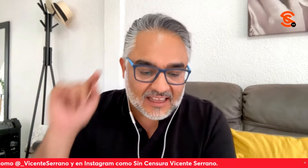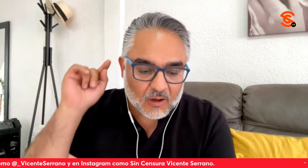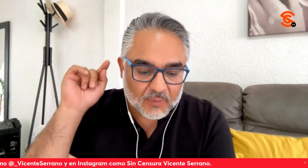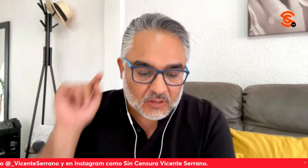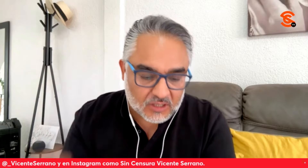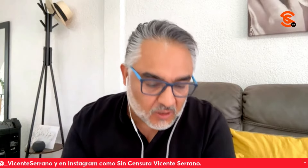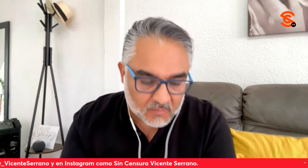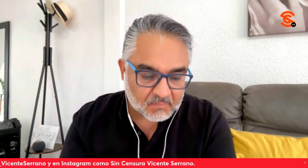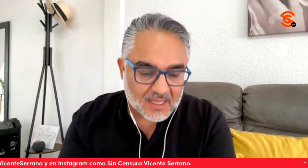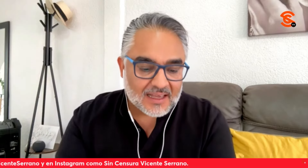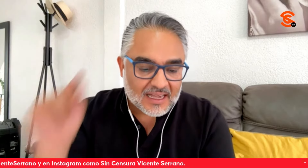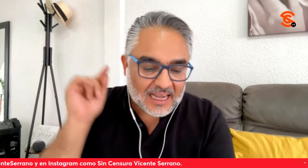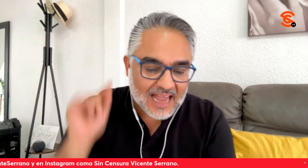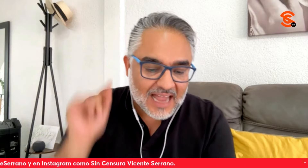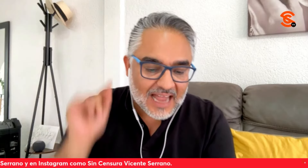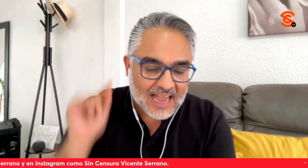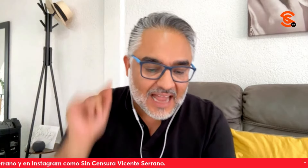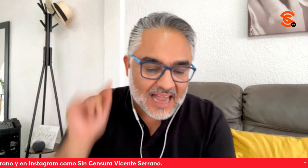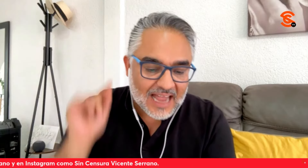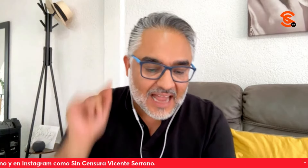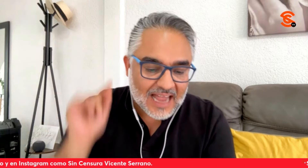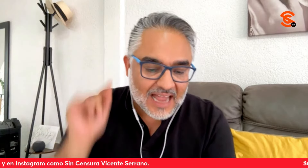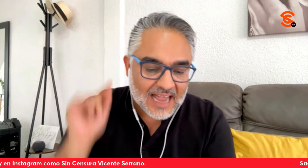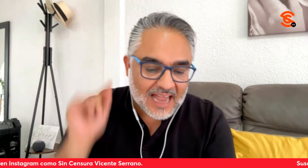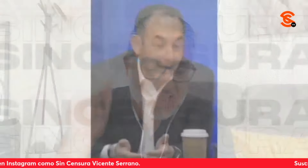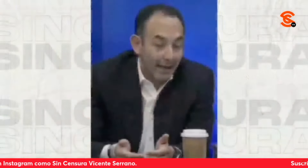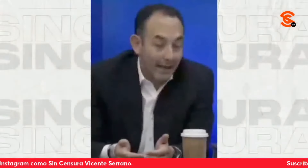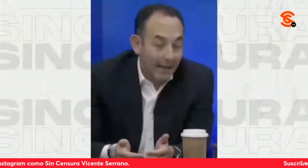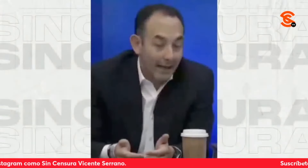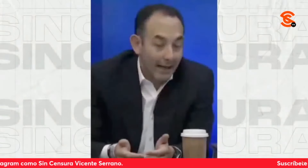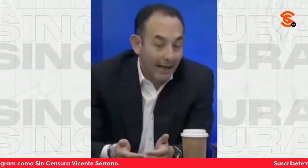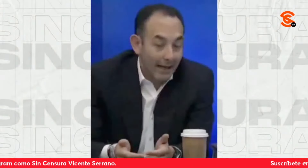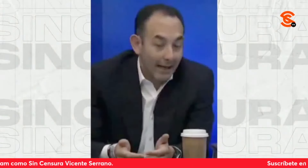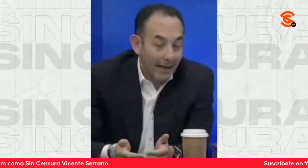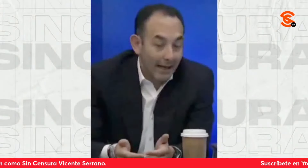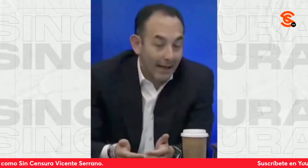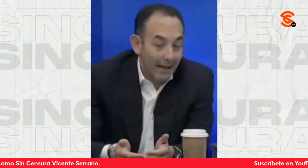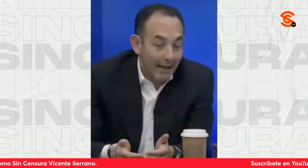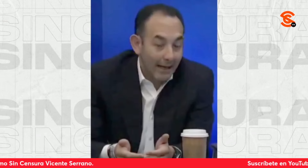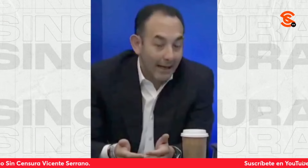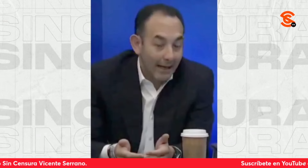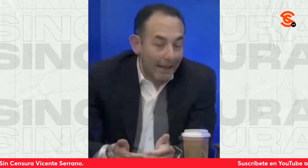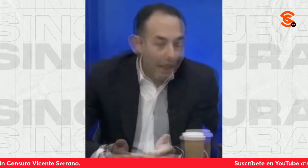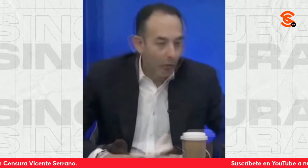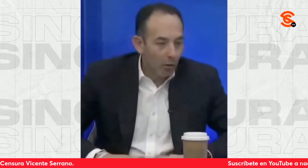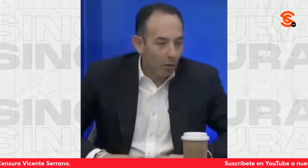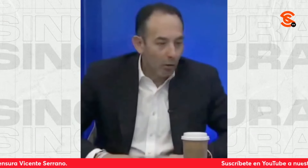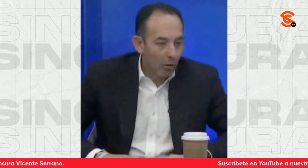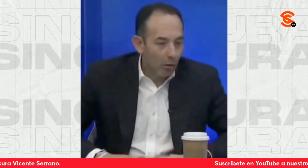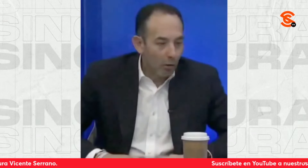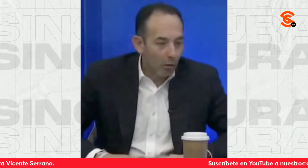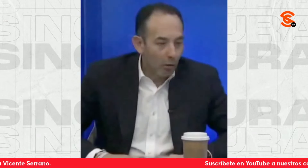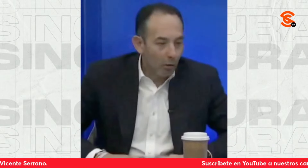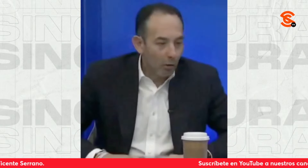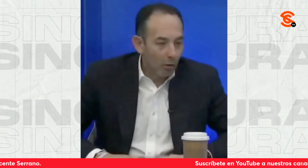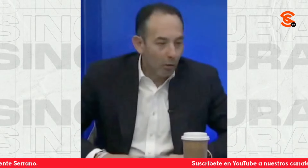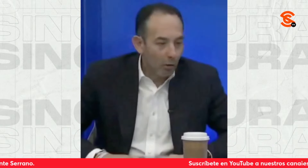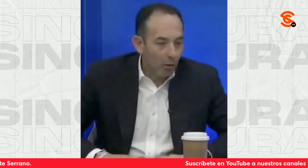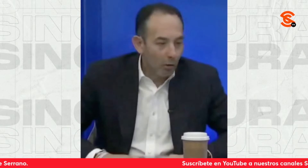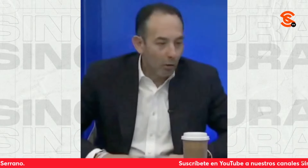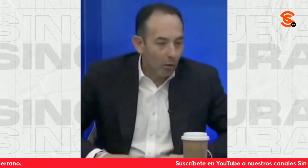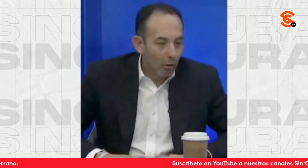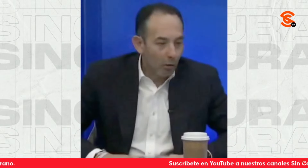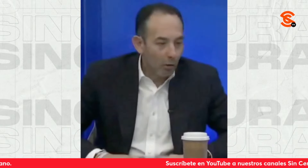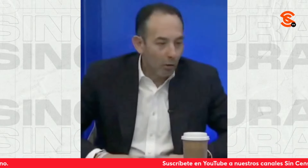estrategia de la oposición: crear una narrativa de que la Ciudad de México, el estado de Veracruz y Puebla serán ganados por la oposición, ya que todos